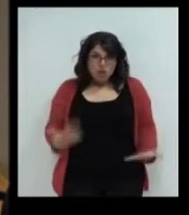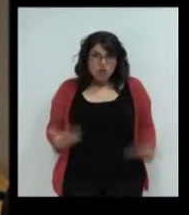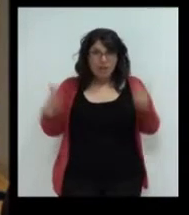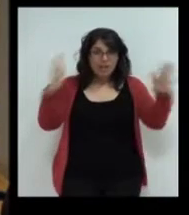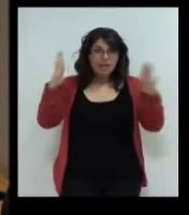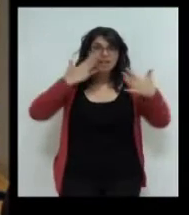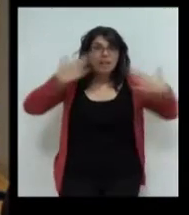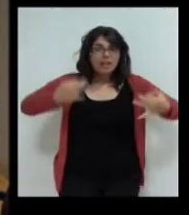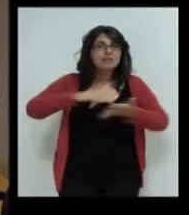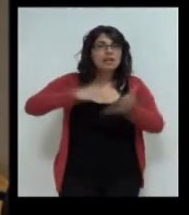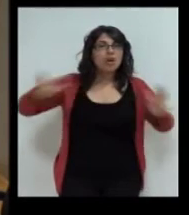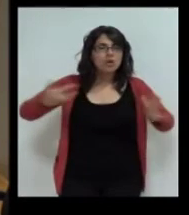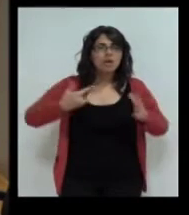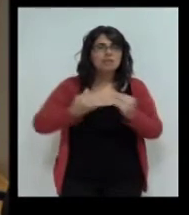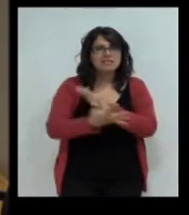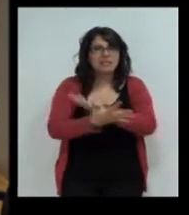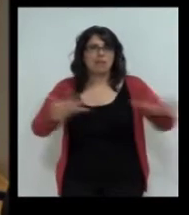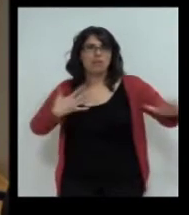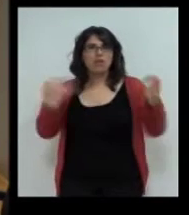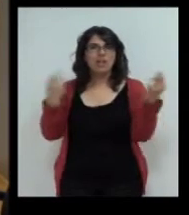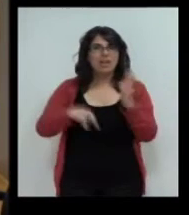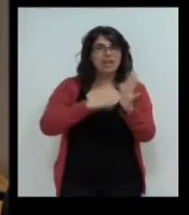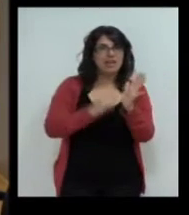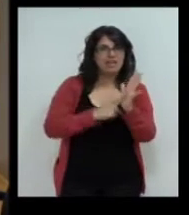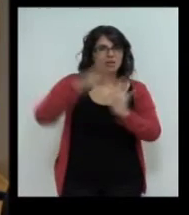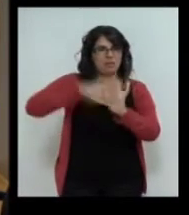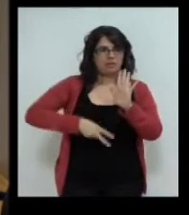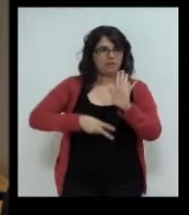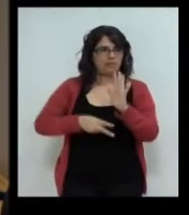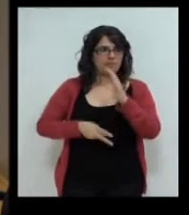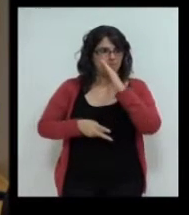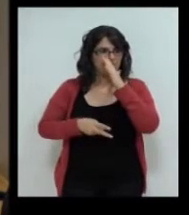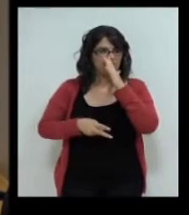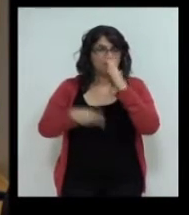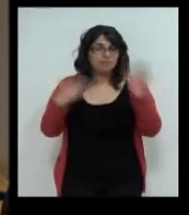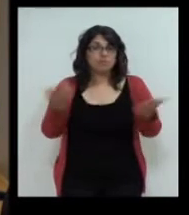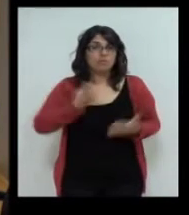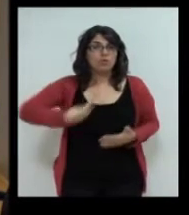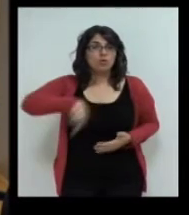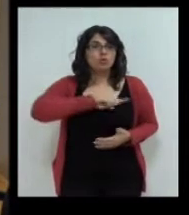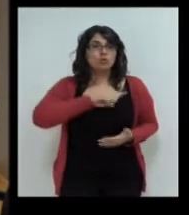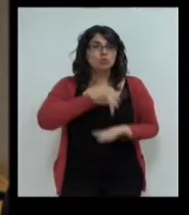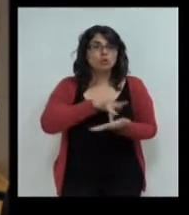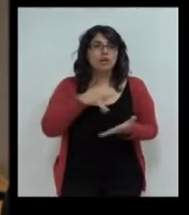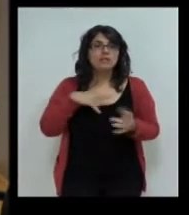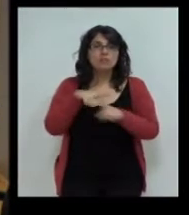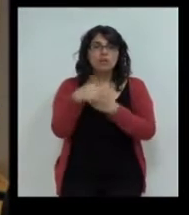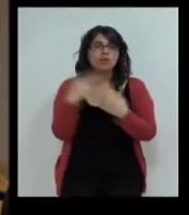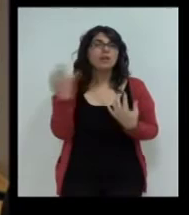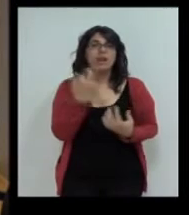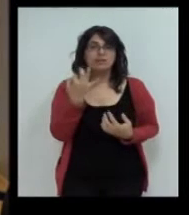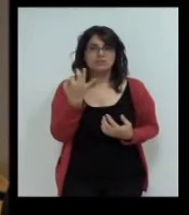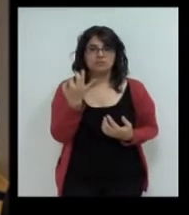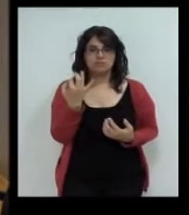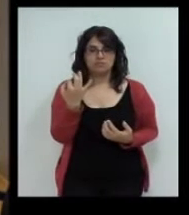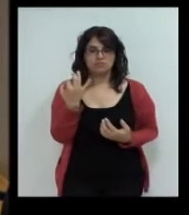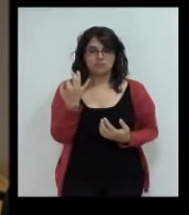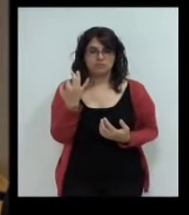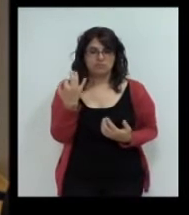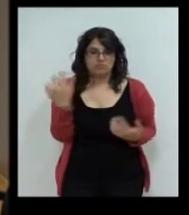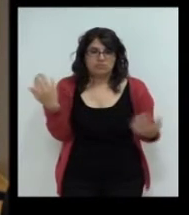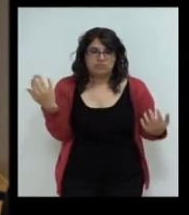mucho más deprisa que la legislación y que la normativa. Y entonces nos encontramos con esta realidad, nos encontramos con